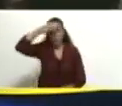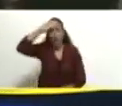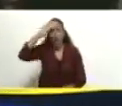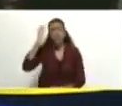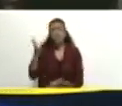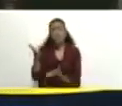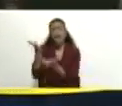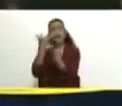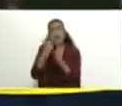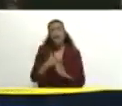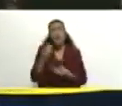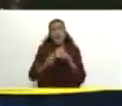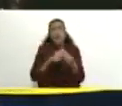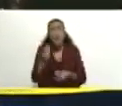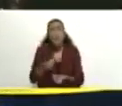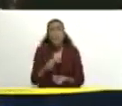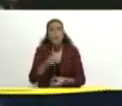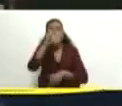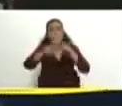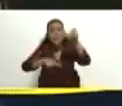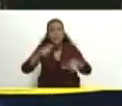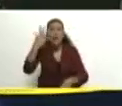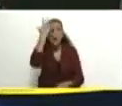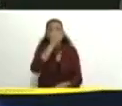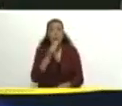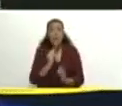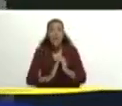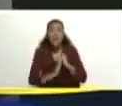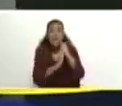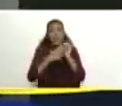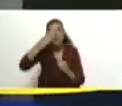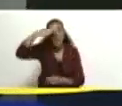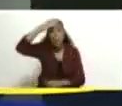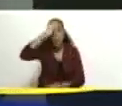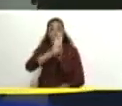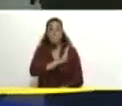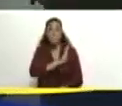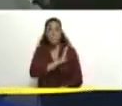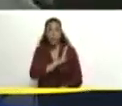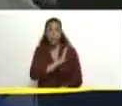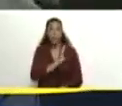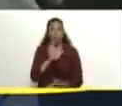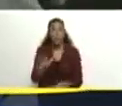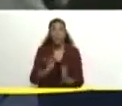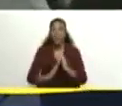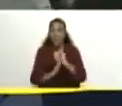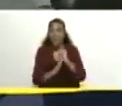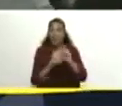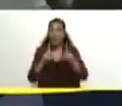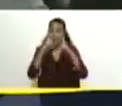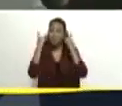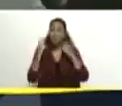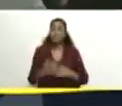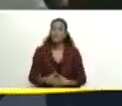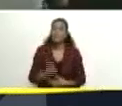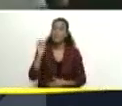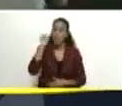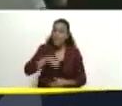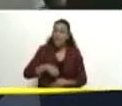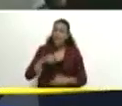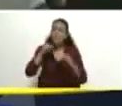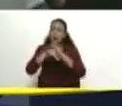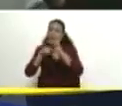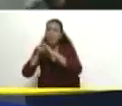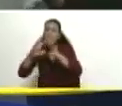brevemente, presidente, escuche la vocería de este gran joven líder que es de la misión médica cubana, el jefe en el estado de La Guaira, y que anda Barrio